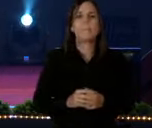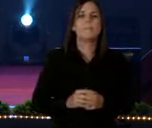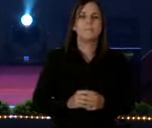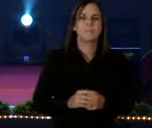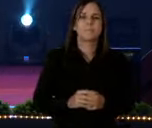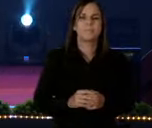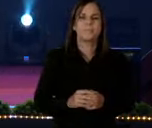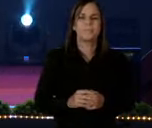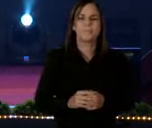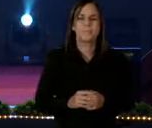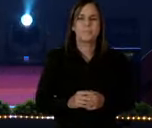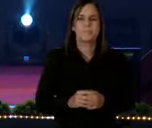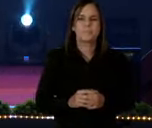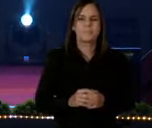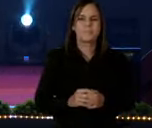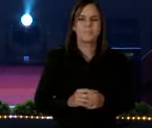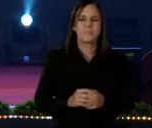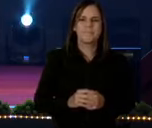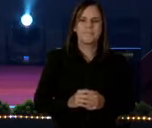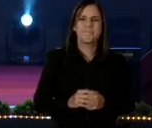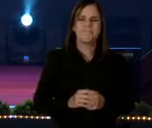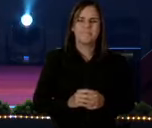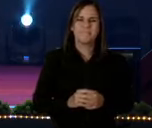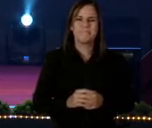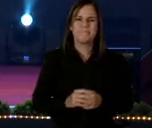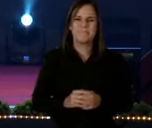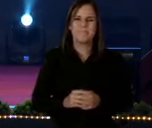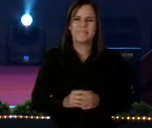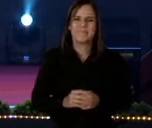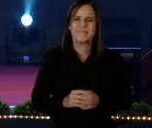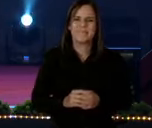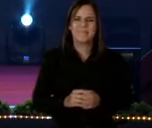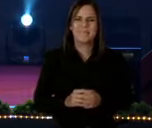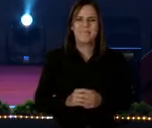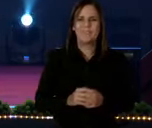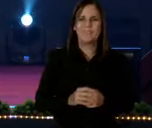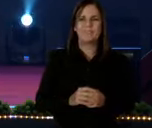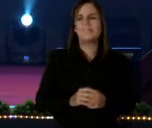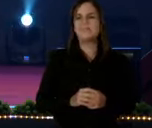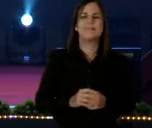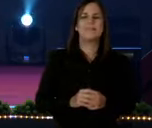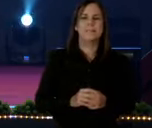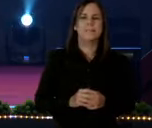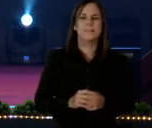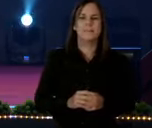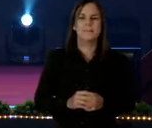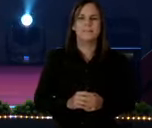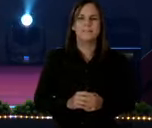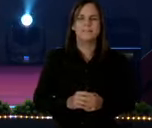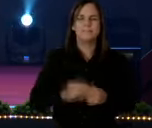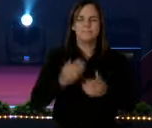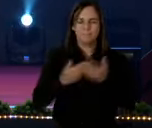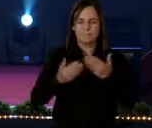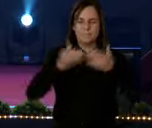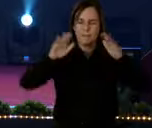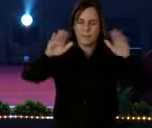acá, okay, de ella. Muy bien. Las cámaras. Vamos a extender las manos hacia